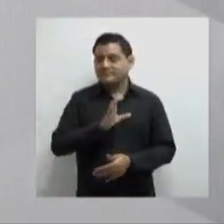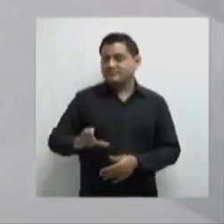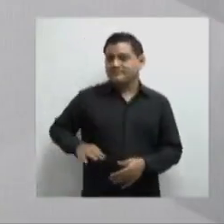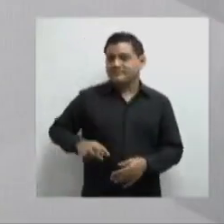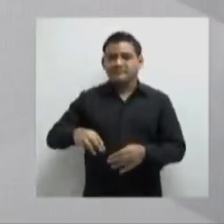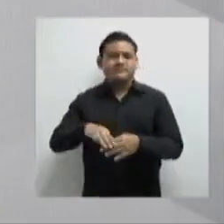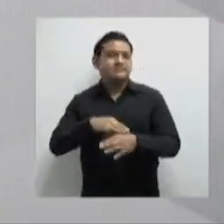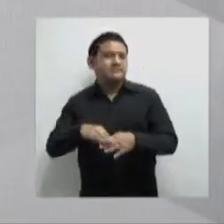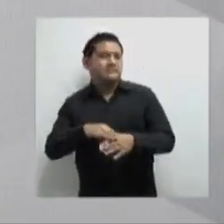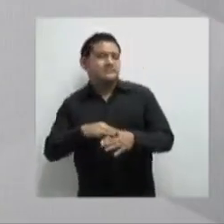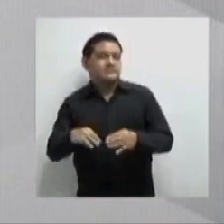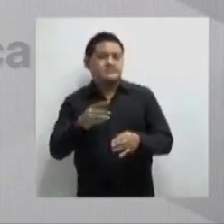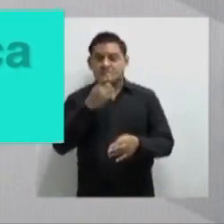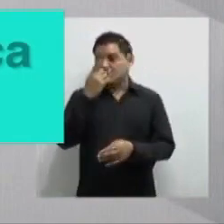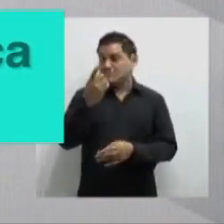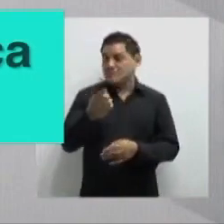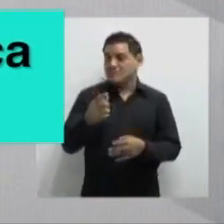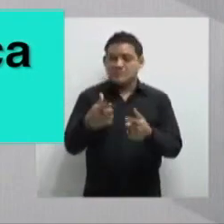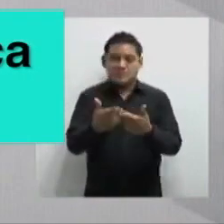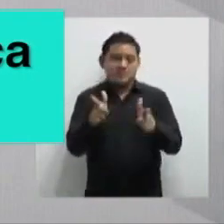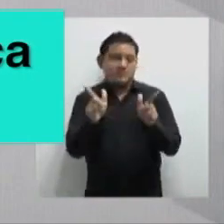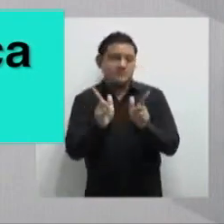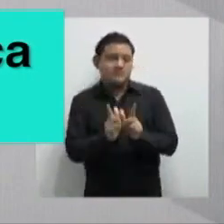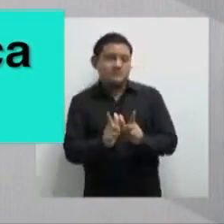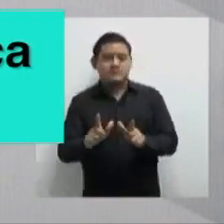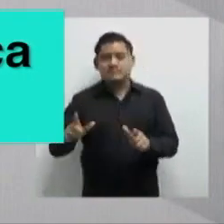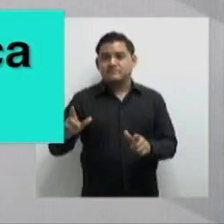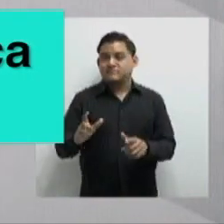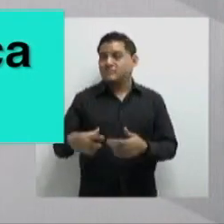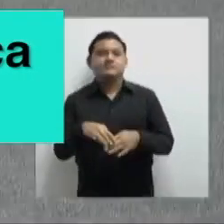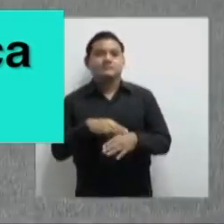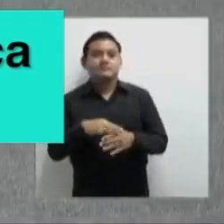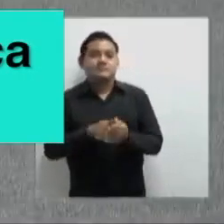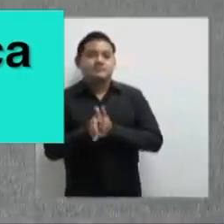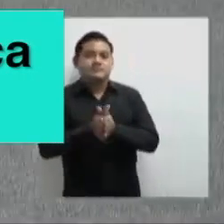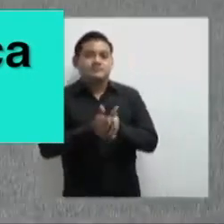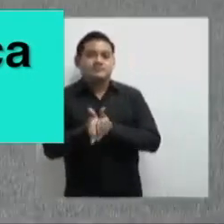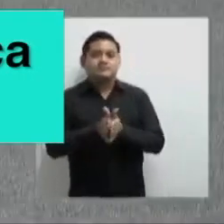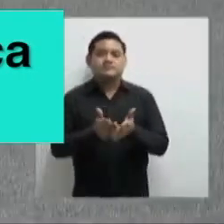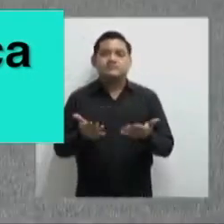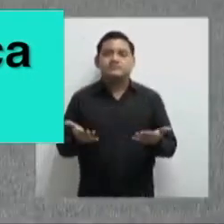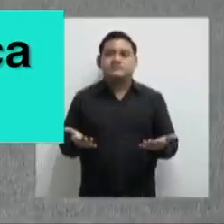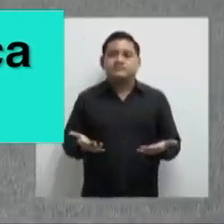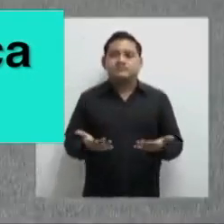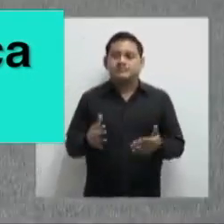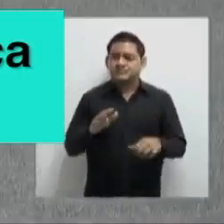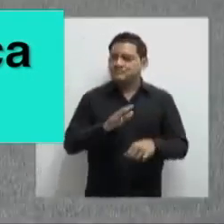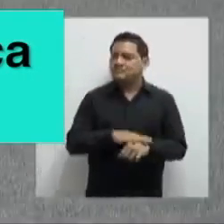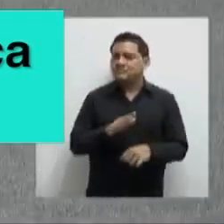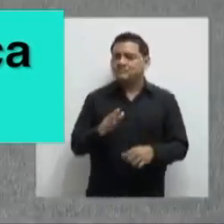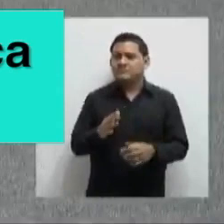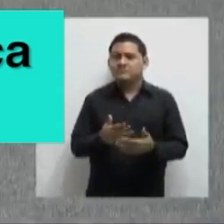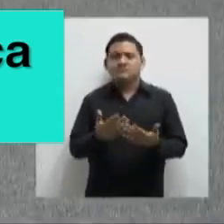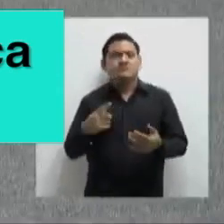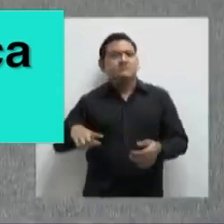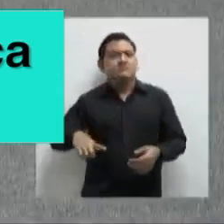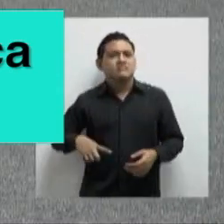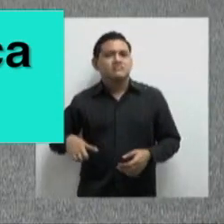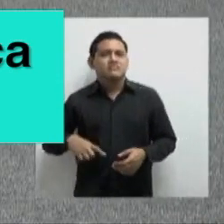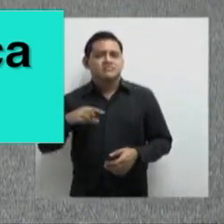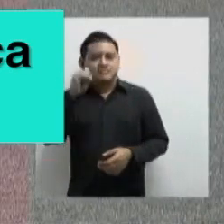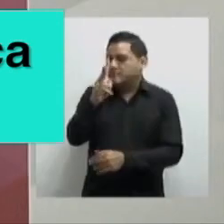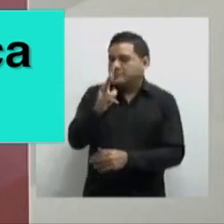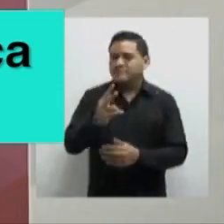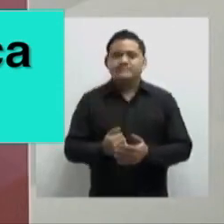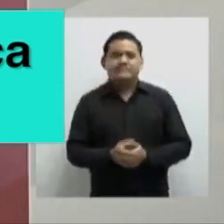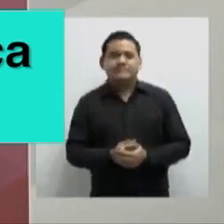y mejores salarios en beneficio de la estabilidad del Estado, aseguró el candidato del PRD, Juan Manuel Fósil, durante el primer debate de